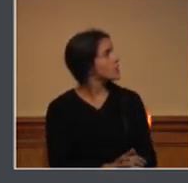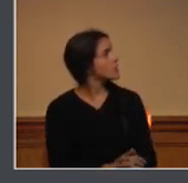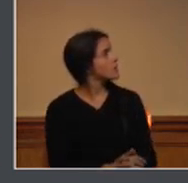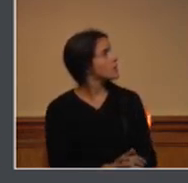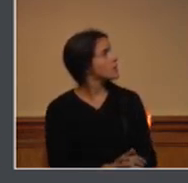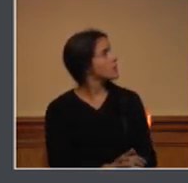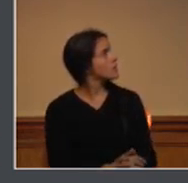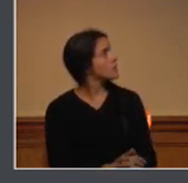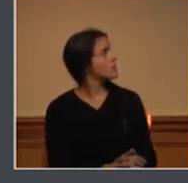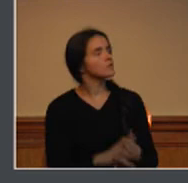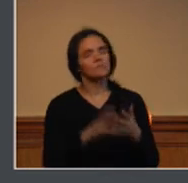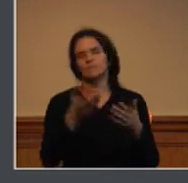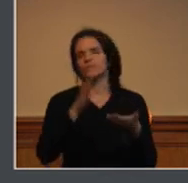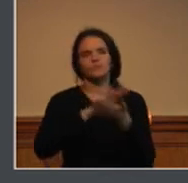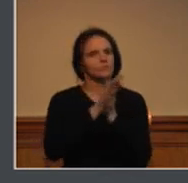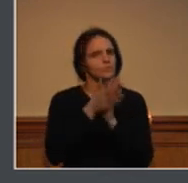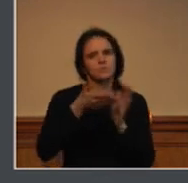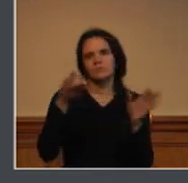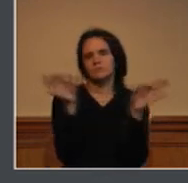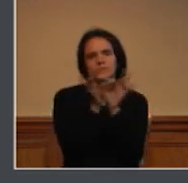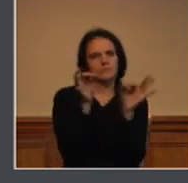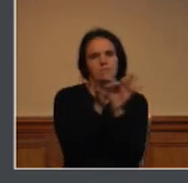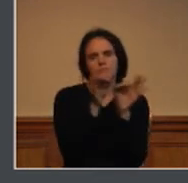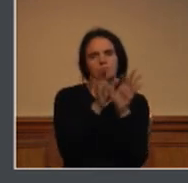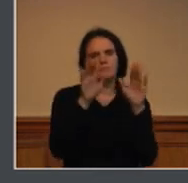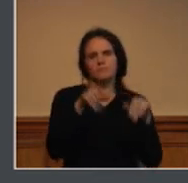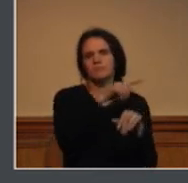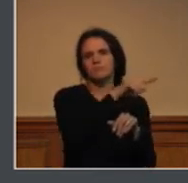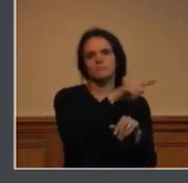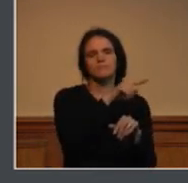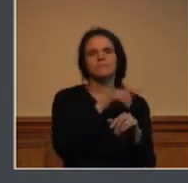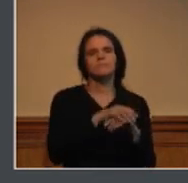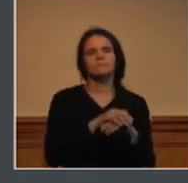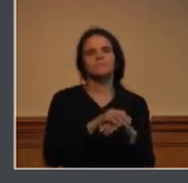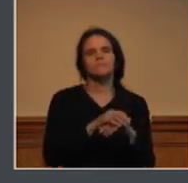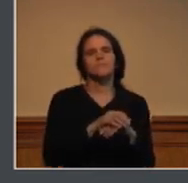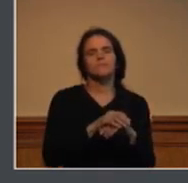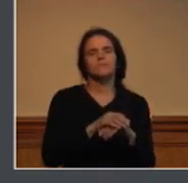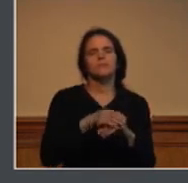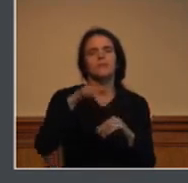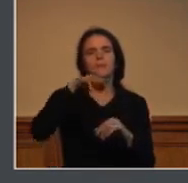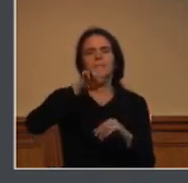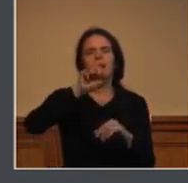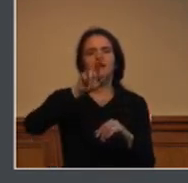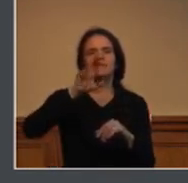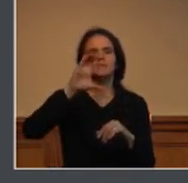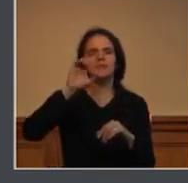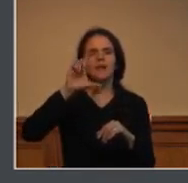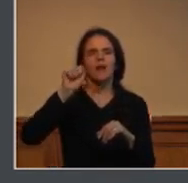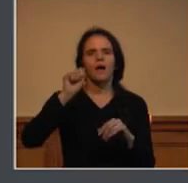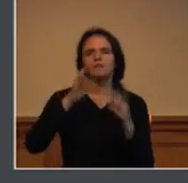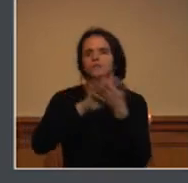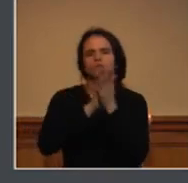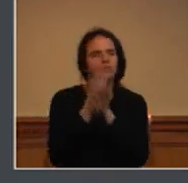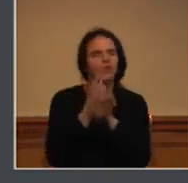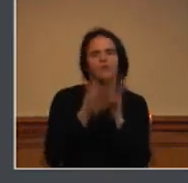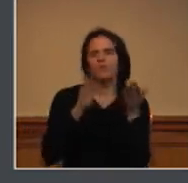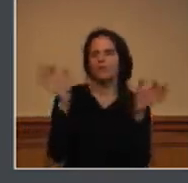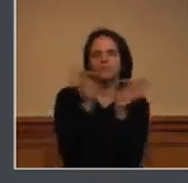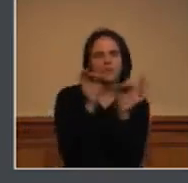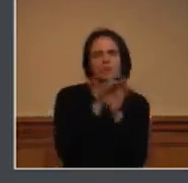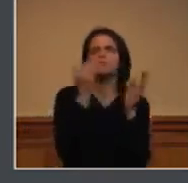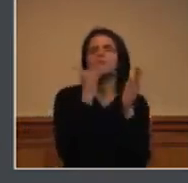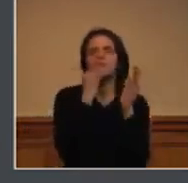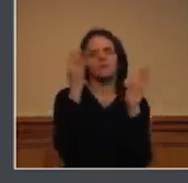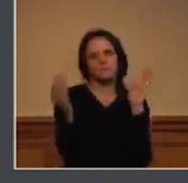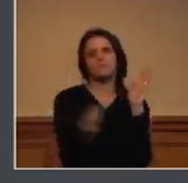principalmente todo lo que les contaba Marcela Tenorio. Está todo lo que ella explicó de los senderos, de a qué se refieren, cuáles son las